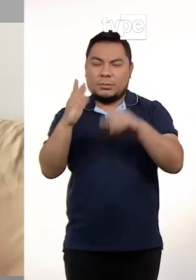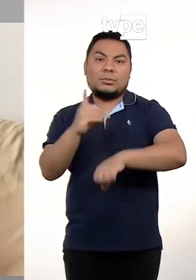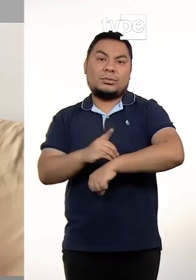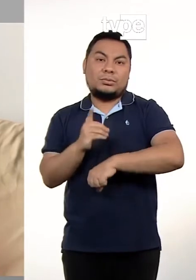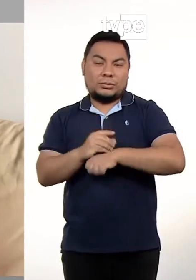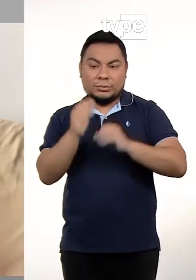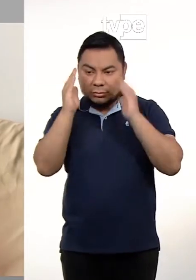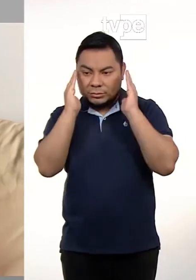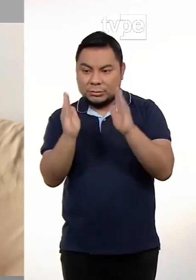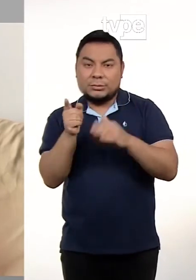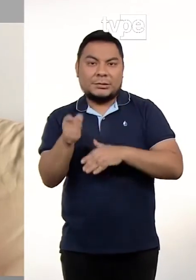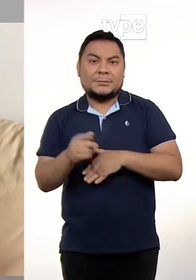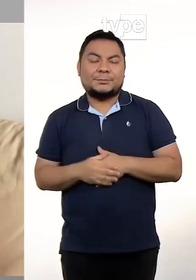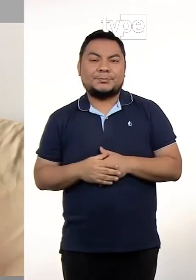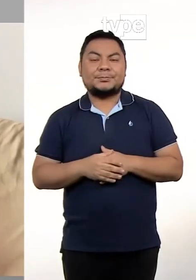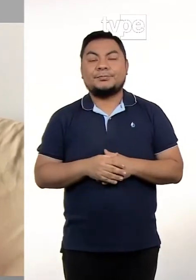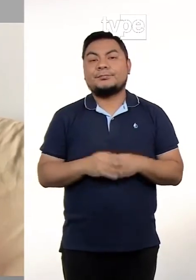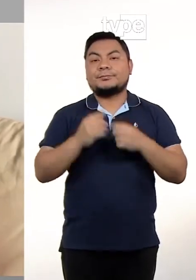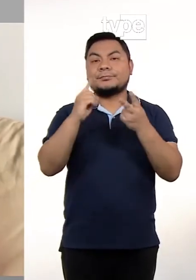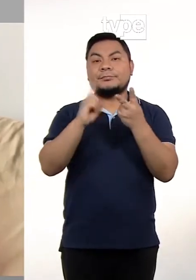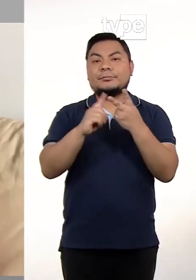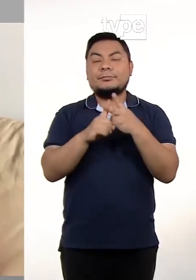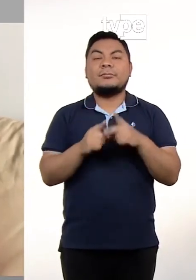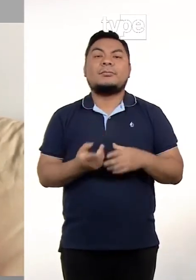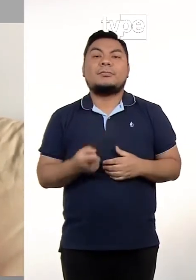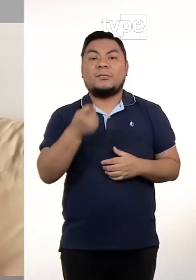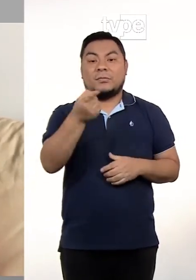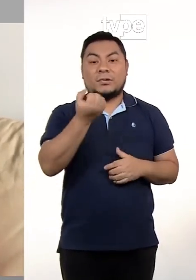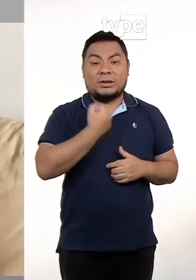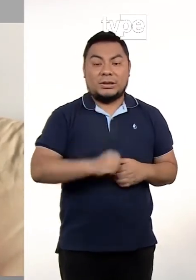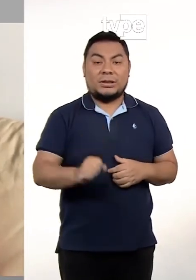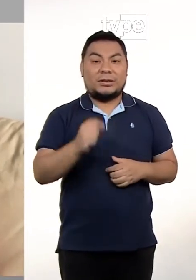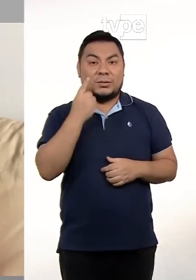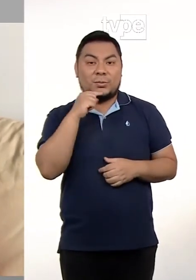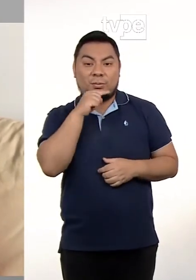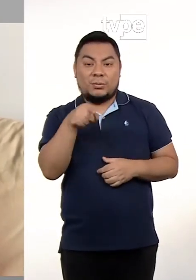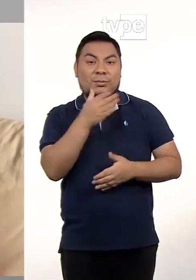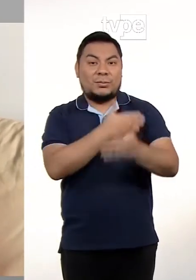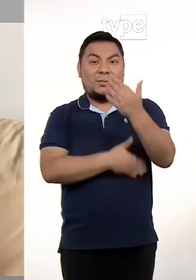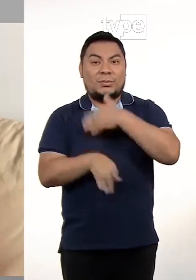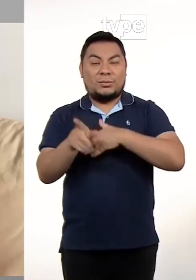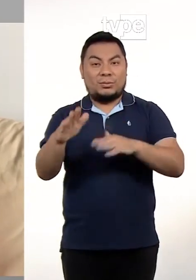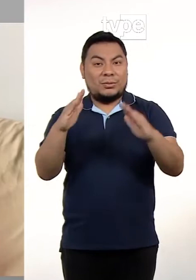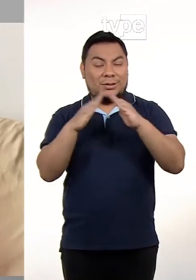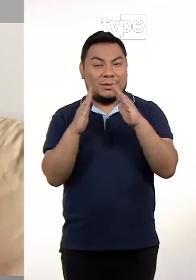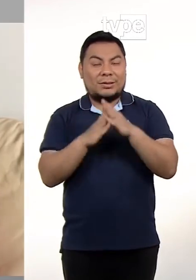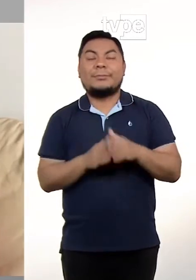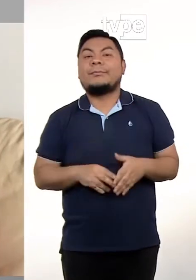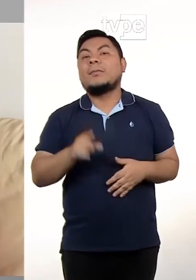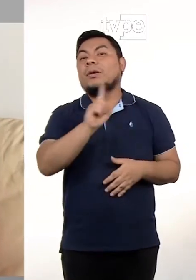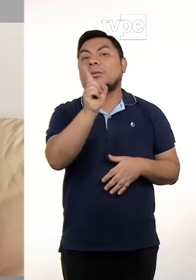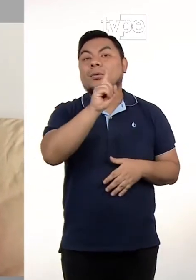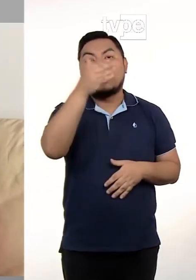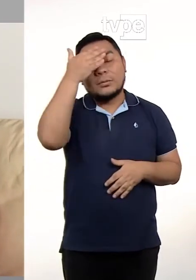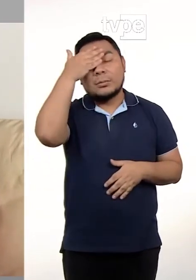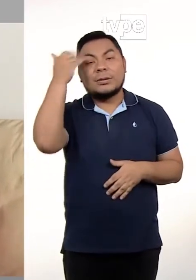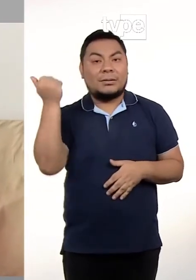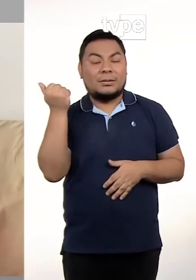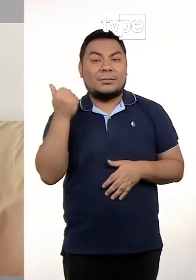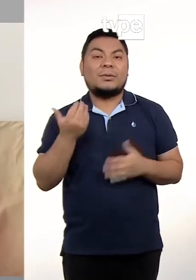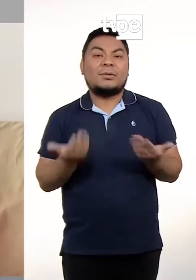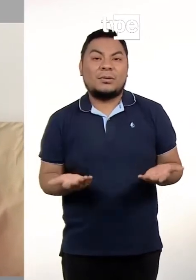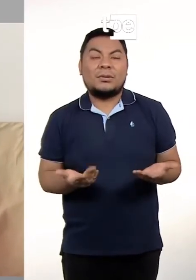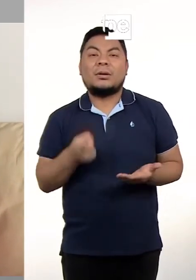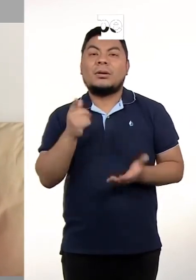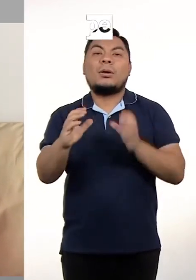reciban la atención debida. Por otro lado, si nuestros niños o niñas están en casa, no olvidemos,